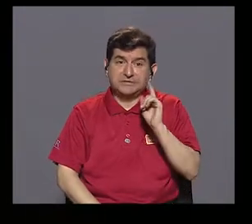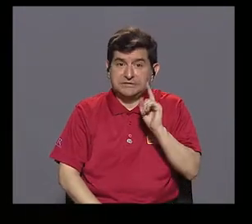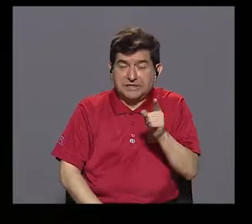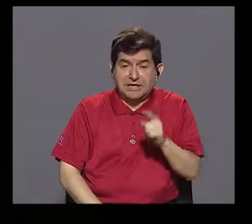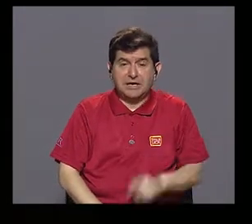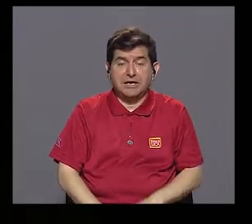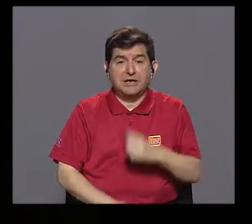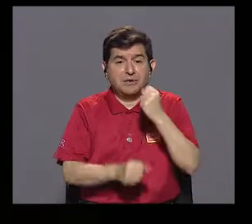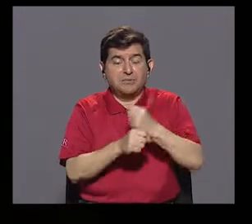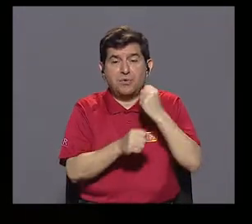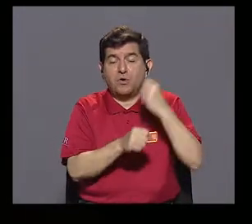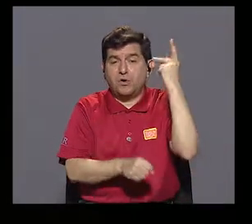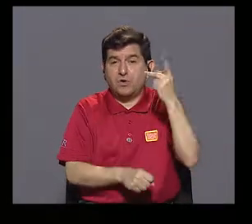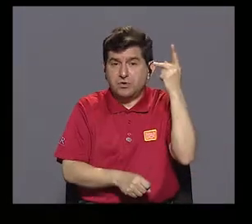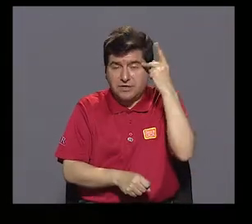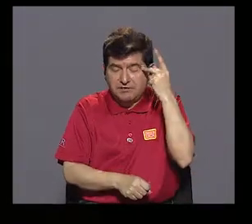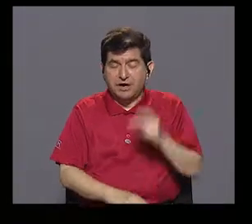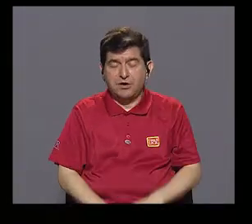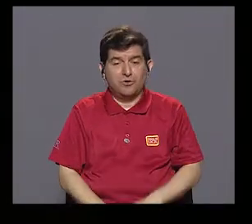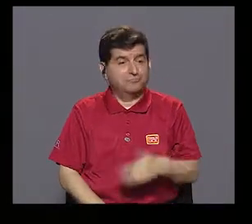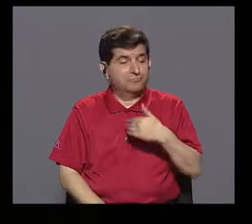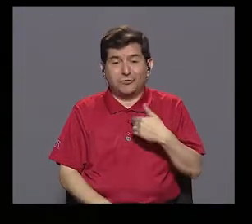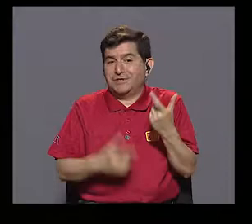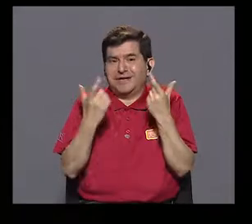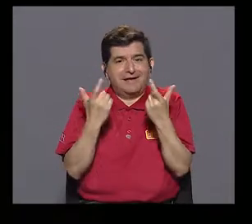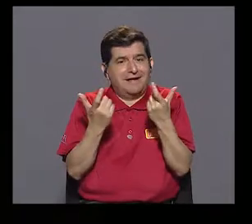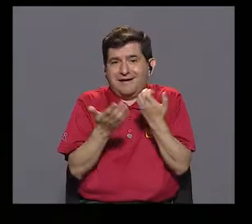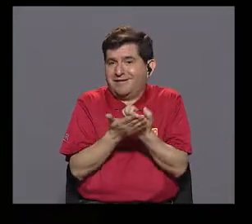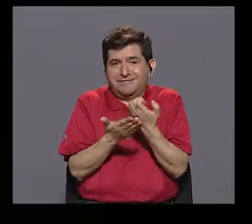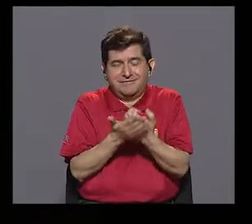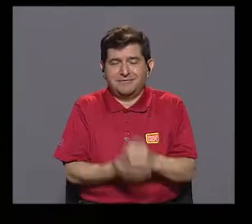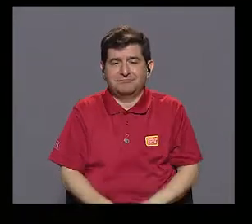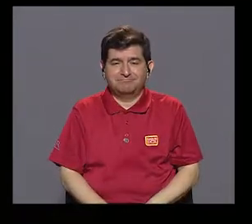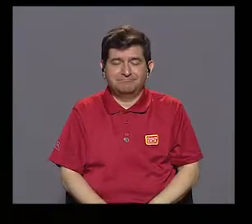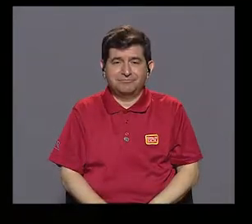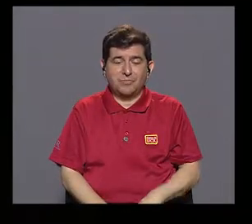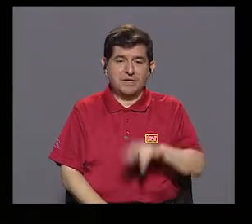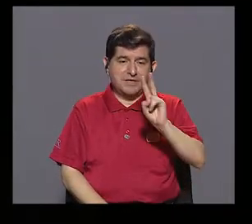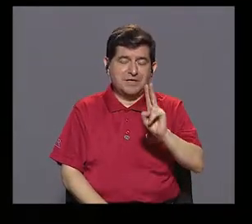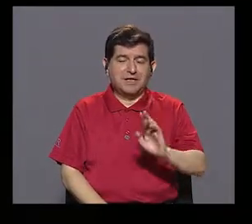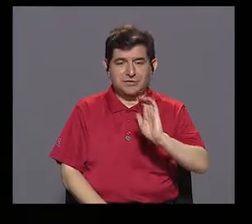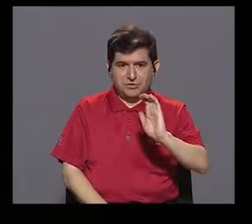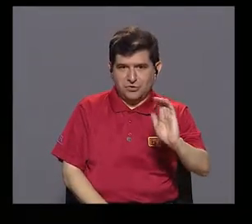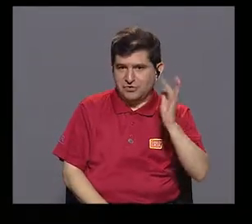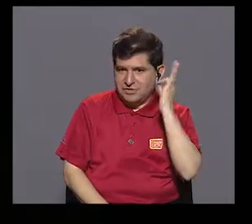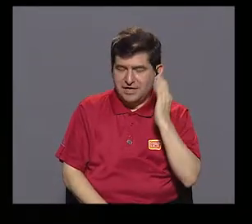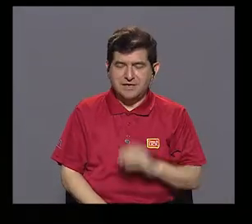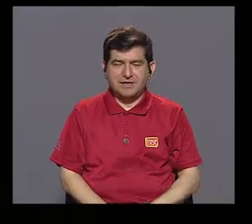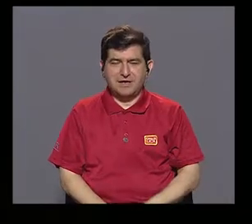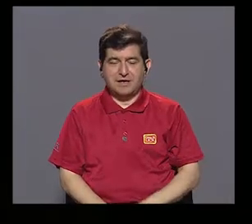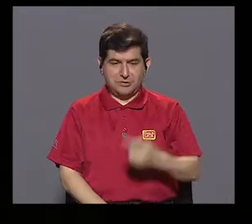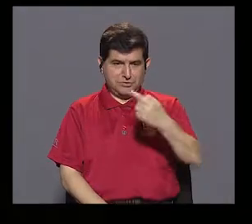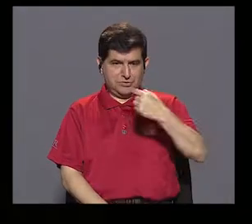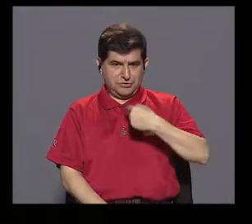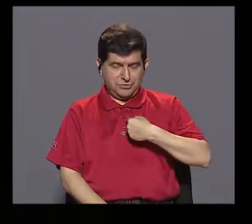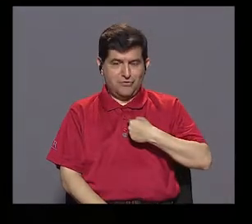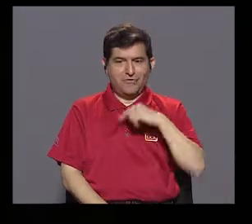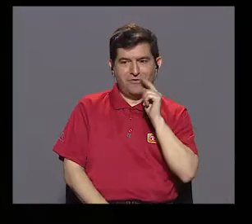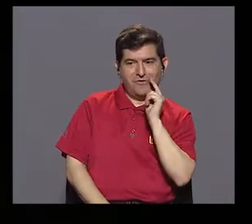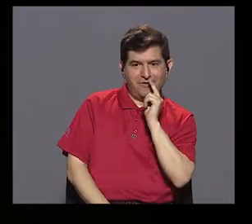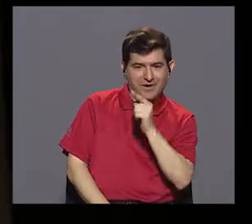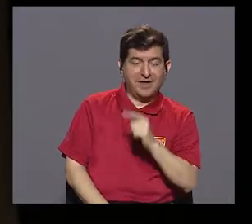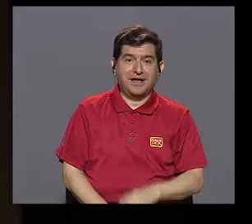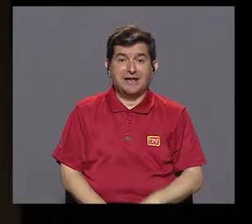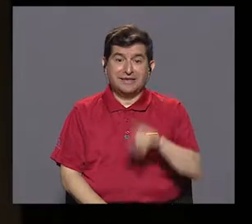por la labor política que hacía, no ganaba. Entonces, las dos huilas, él y yo, nunca aprendimos a dejar de comer.